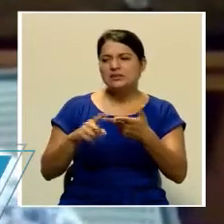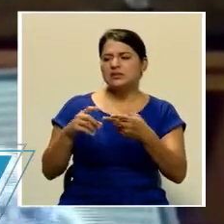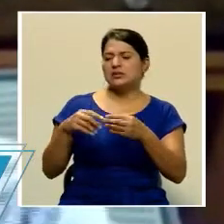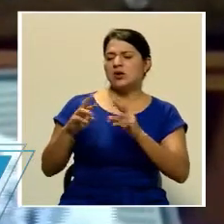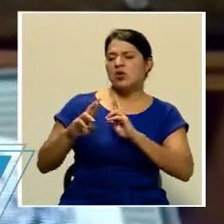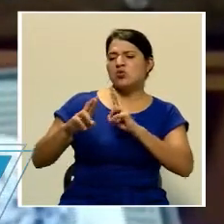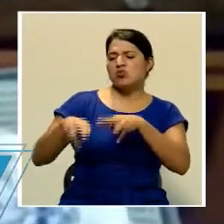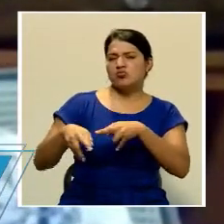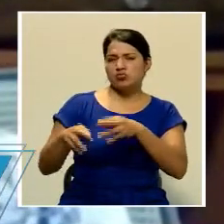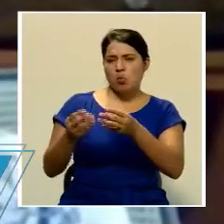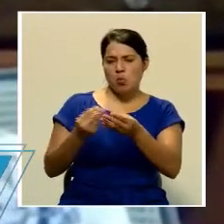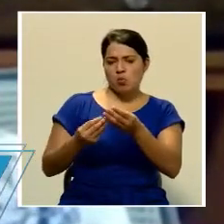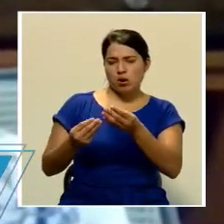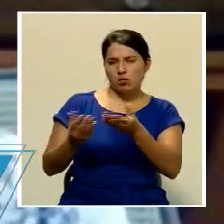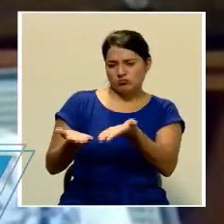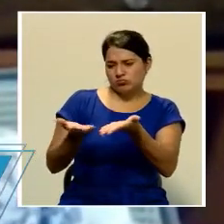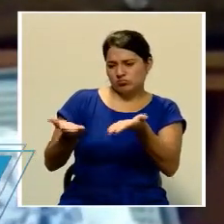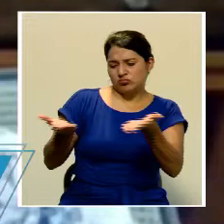habían ido,